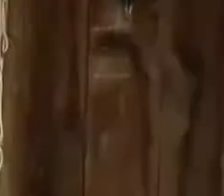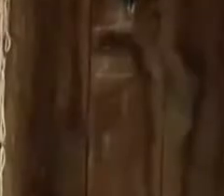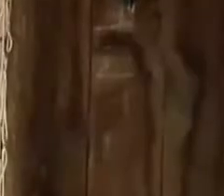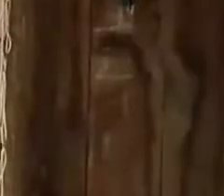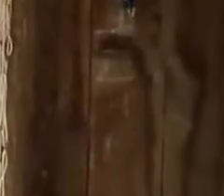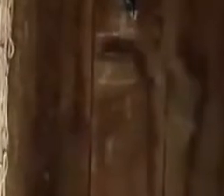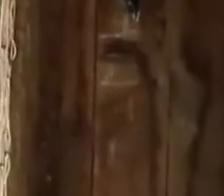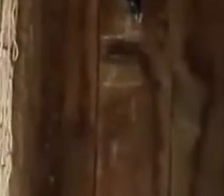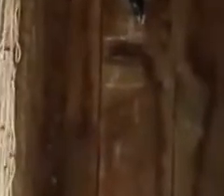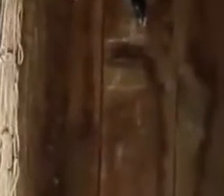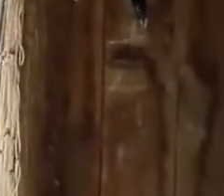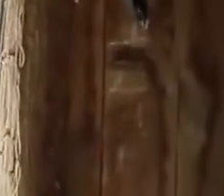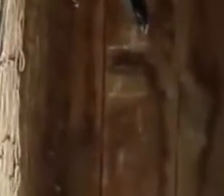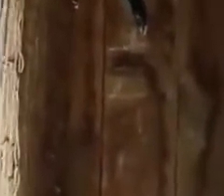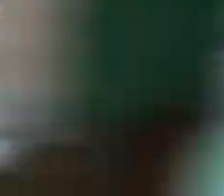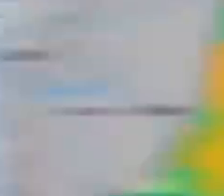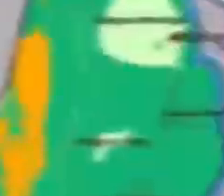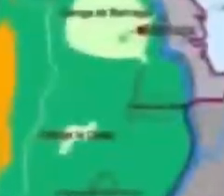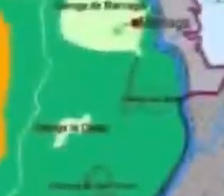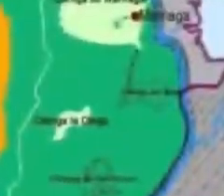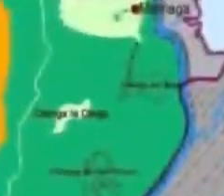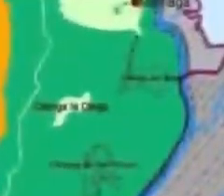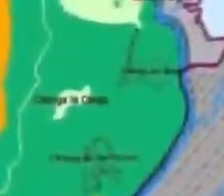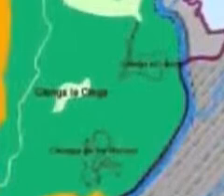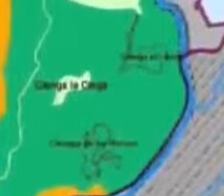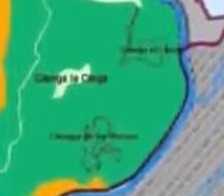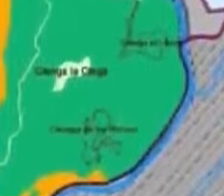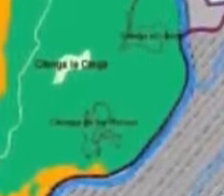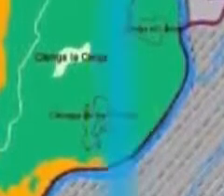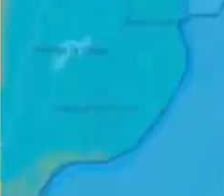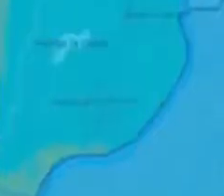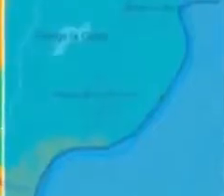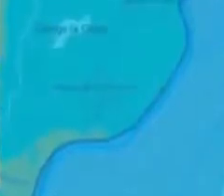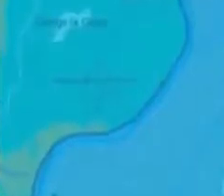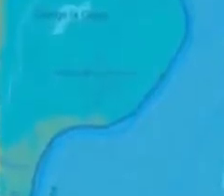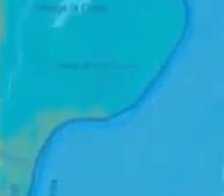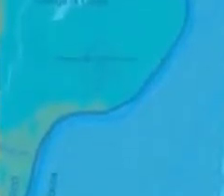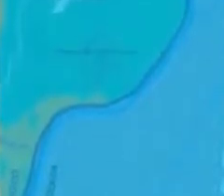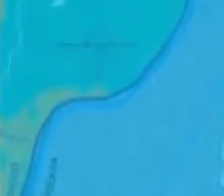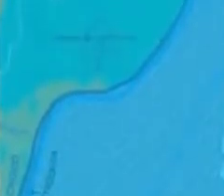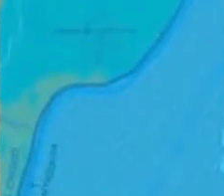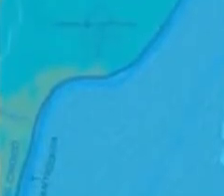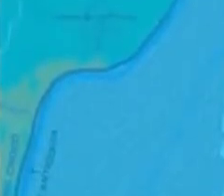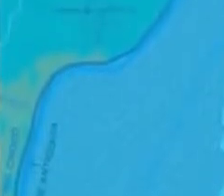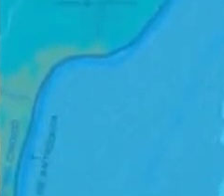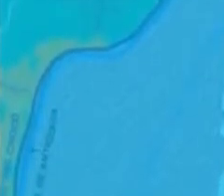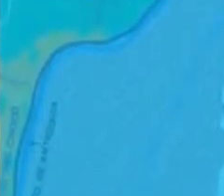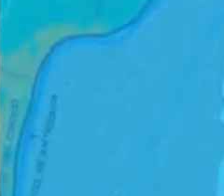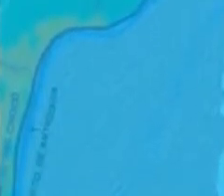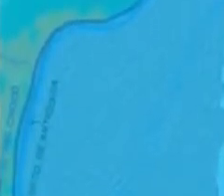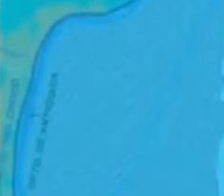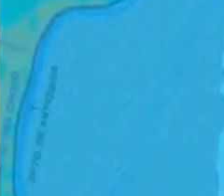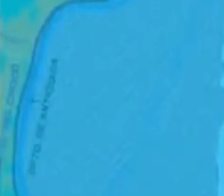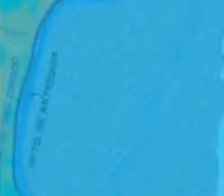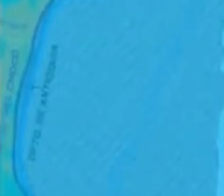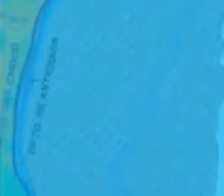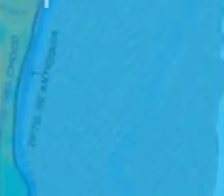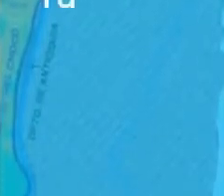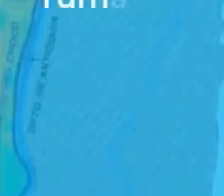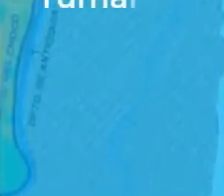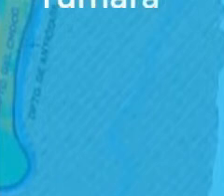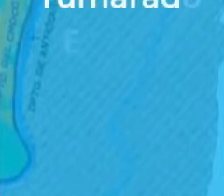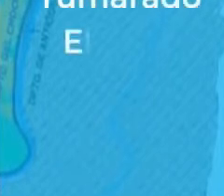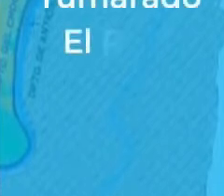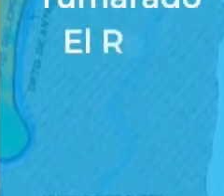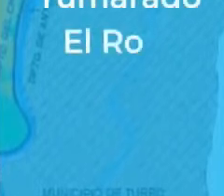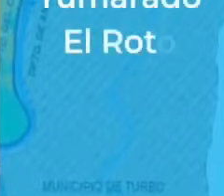conformamos 8 comunidades. Entre ellas tenemos la cabecera municipal, que está El Puerto y está Ticolé,